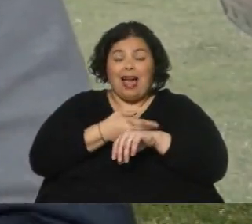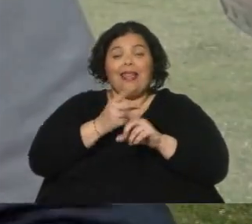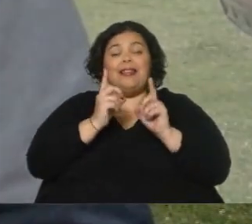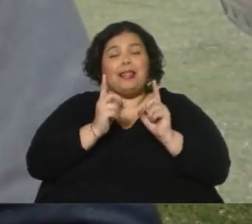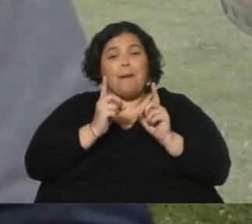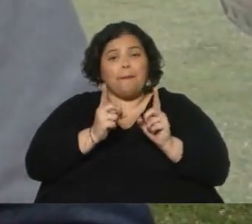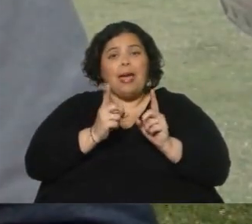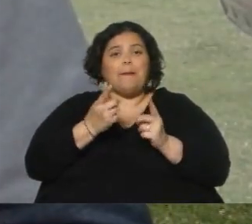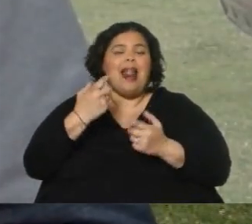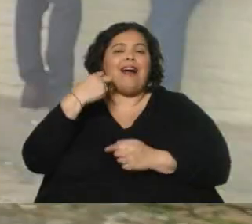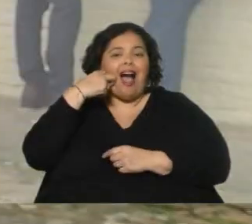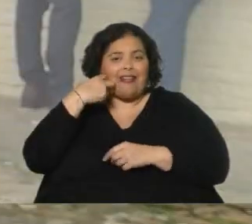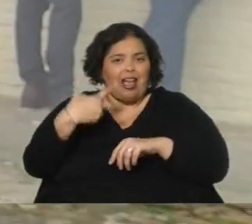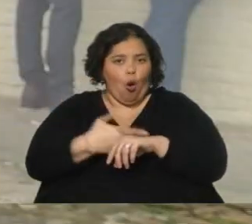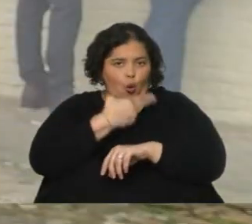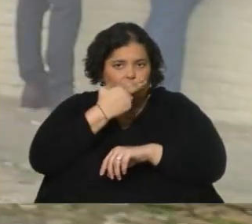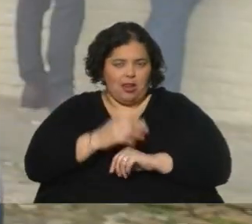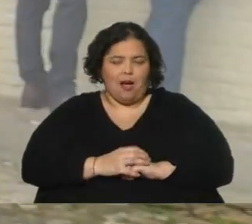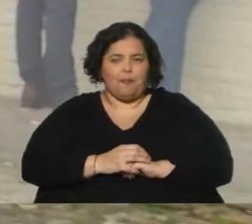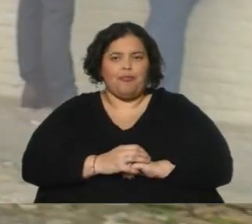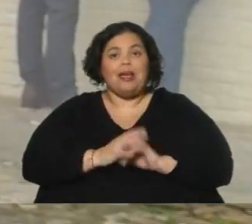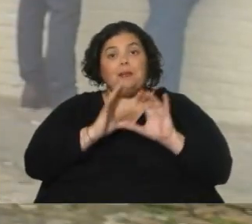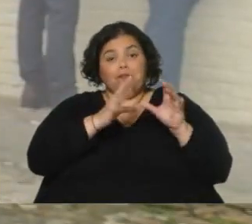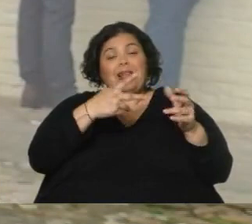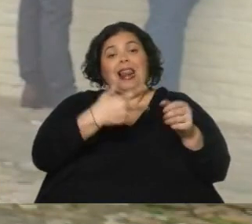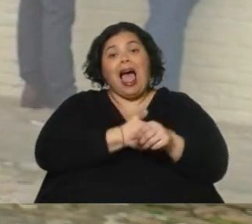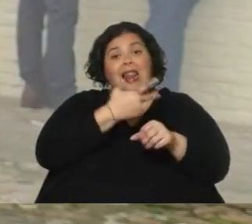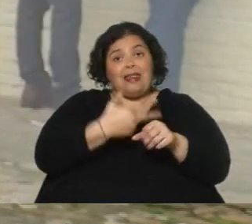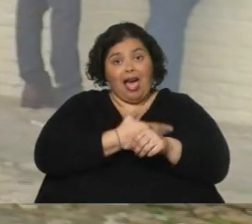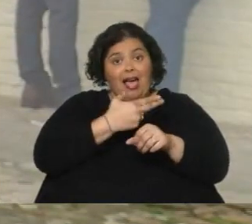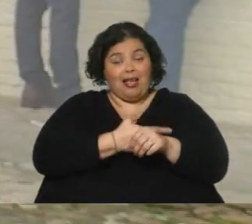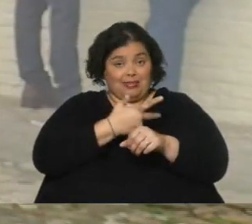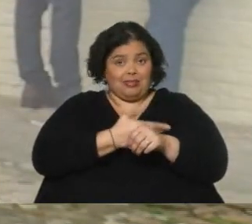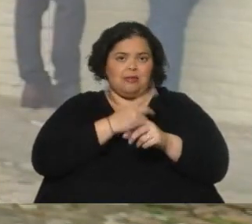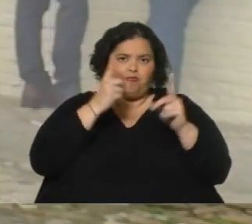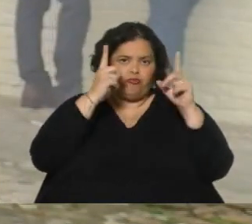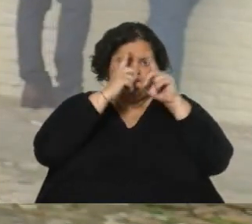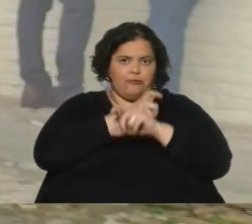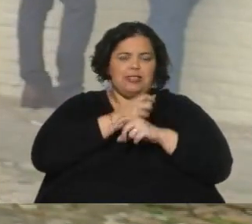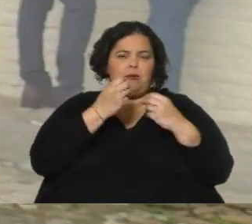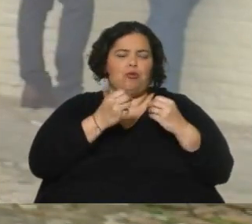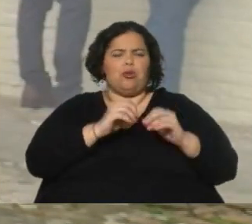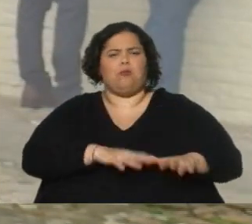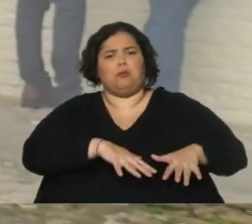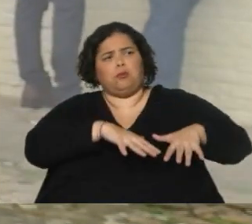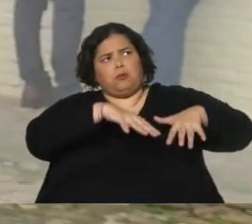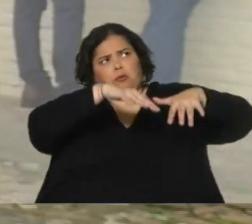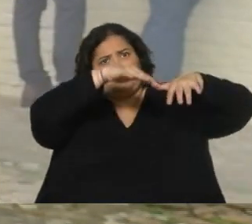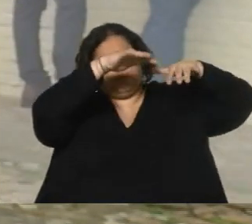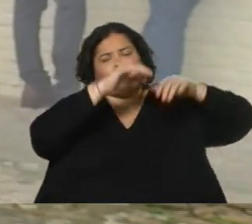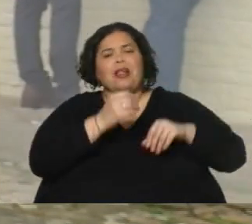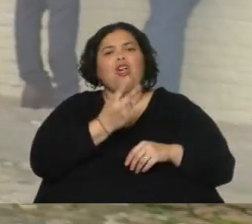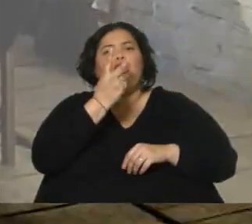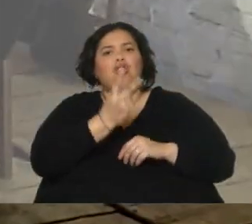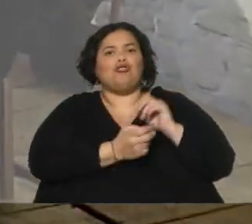también carne ovina. O sea que por el lado de lanas, muy trabadas algunas lanas. Uruguay tiene un stock muy importante, casi dos zafras de